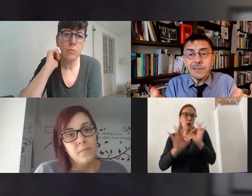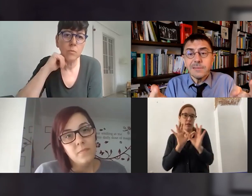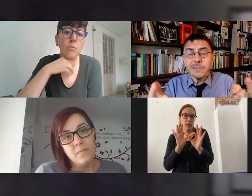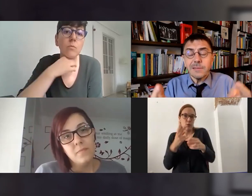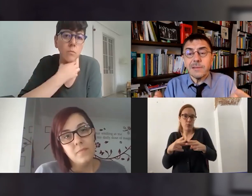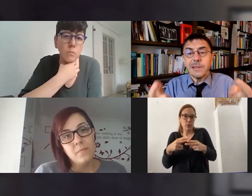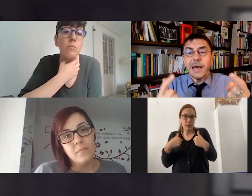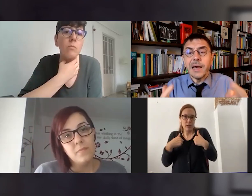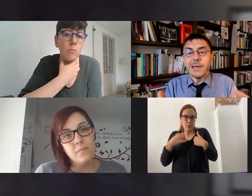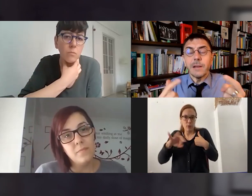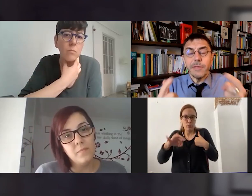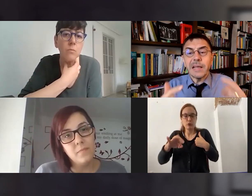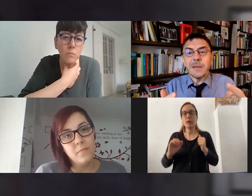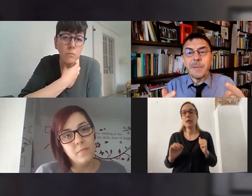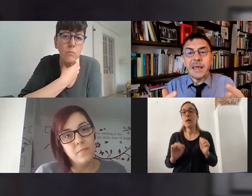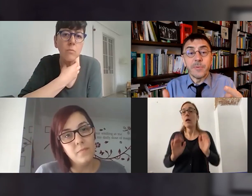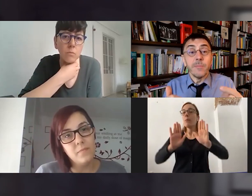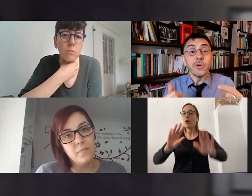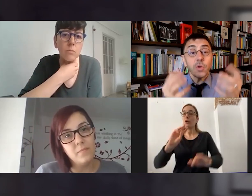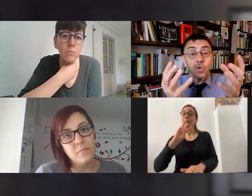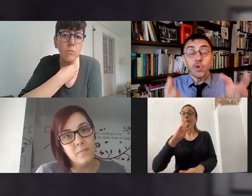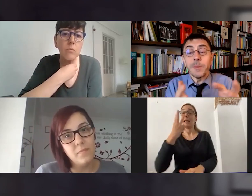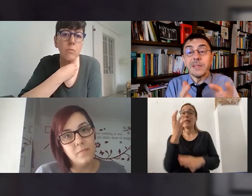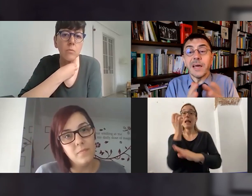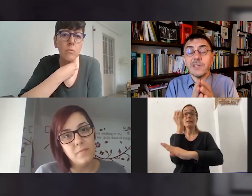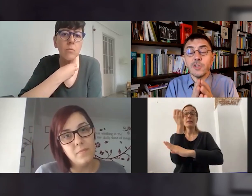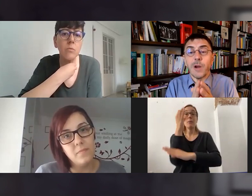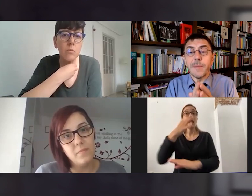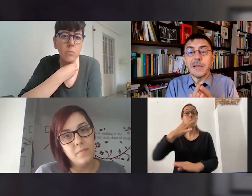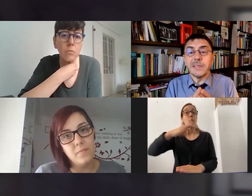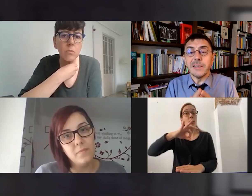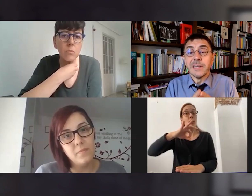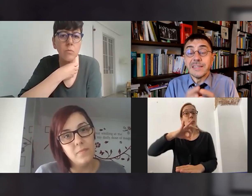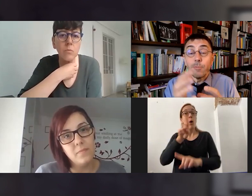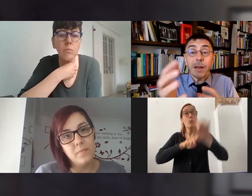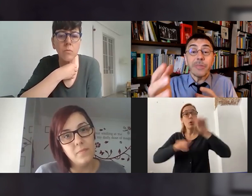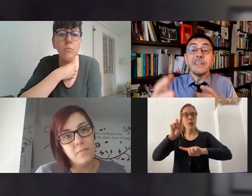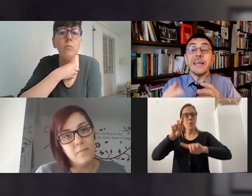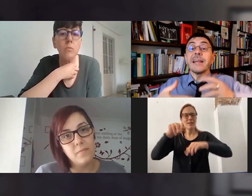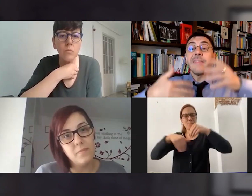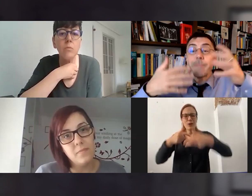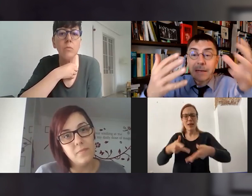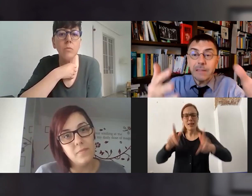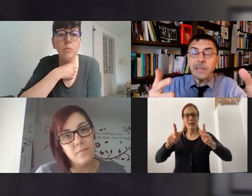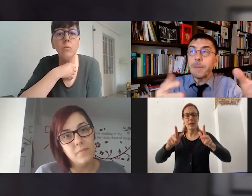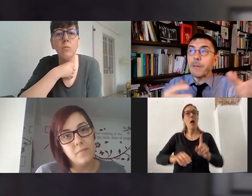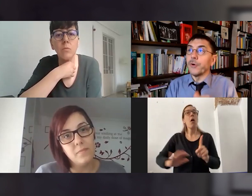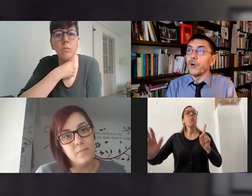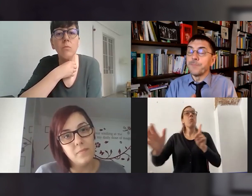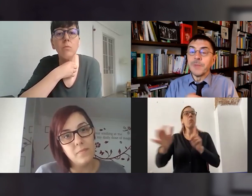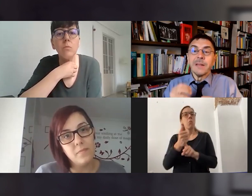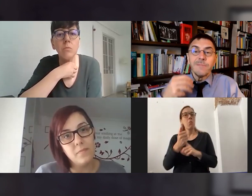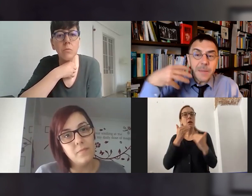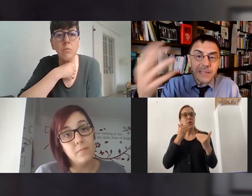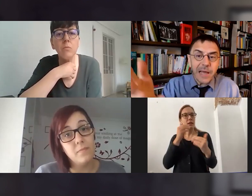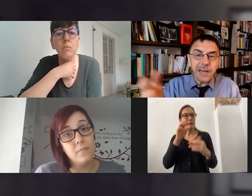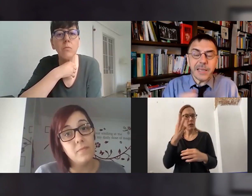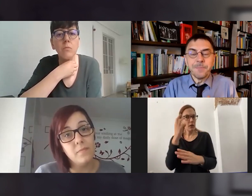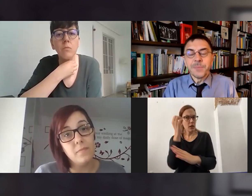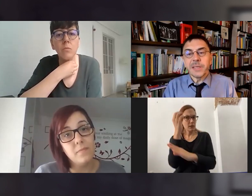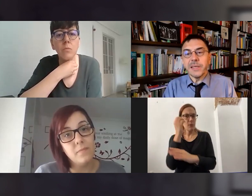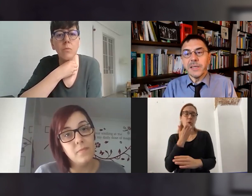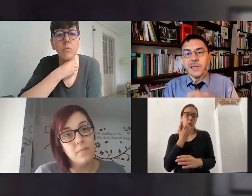lograr la tercera asamblea de Podemos solventar esos problemas de democracia interna, de participación, de